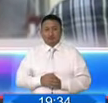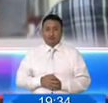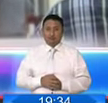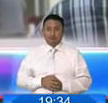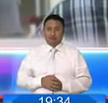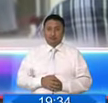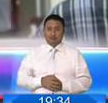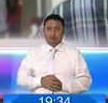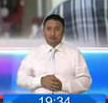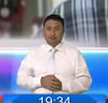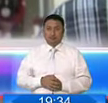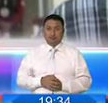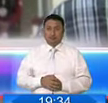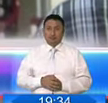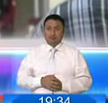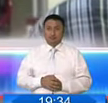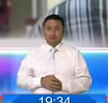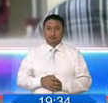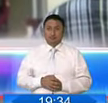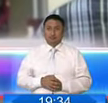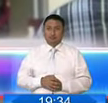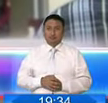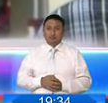comunidad de caldera